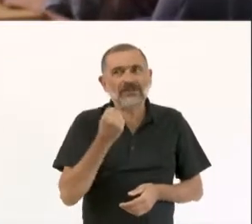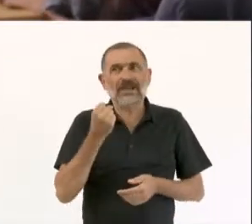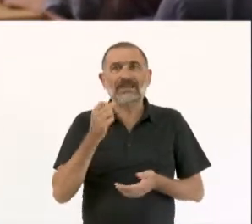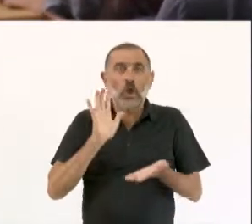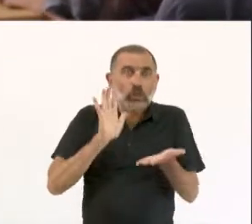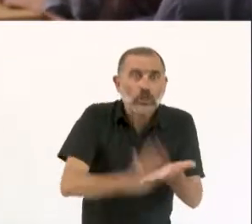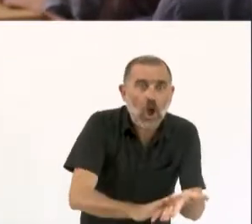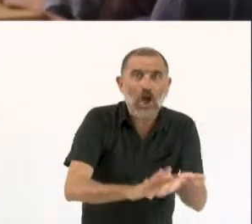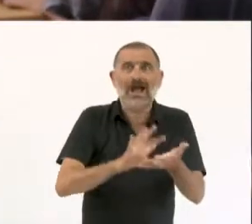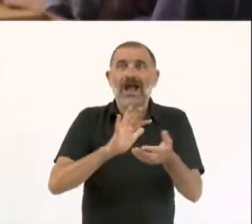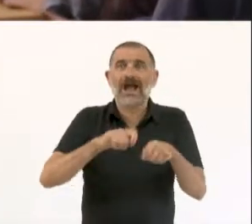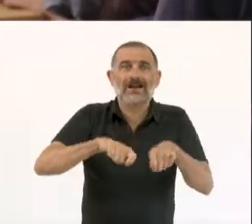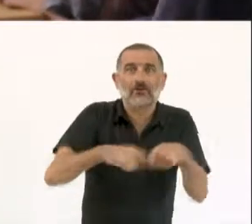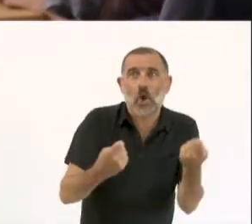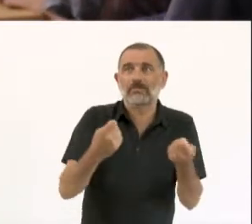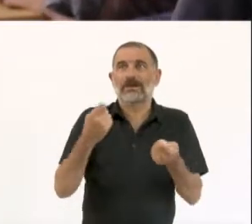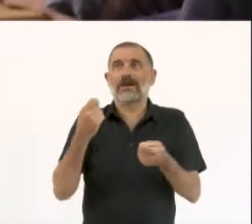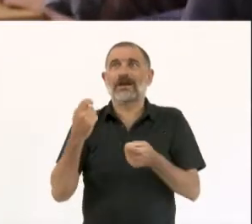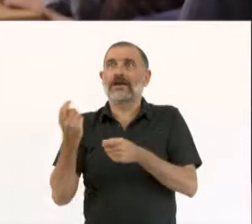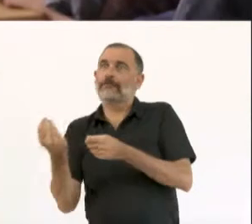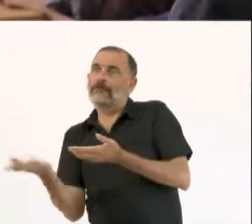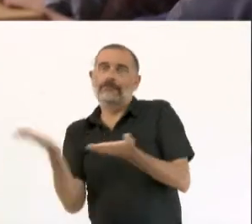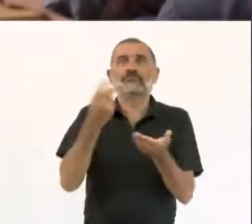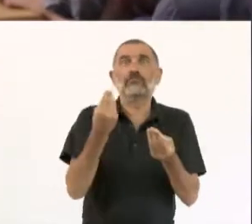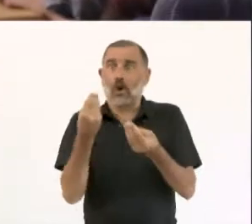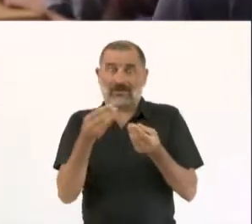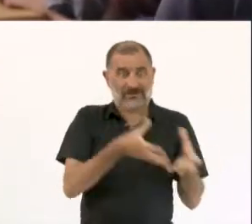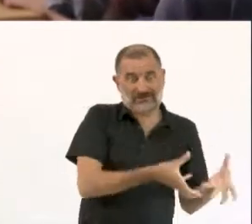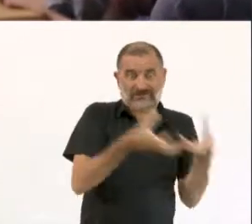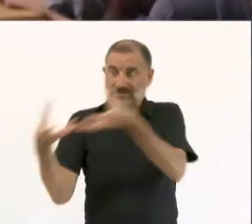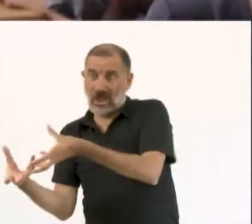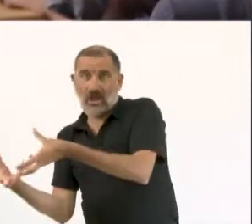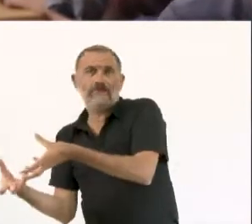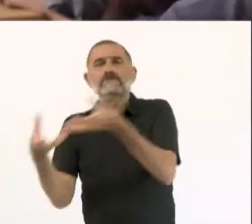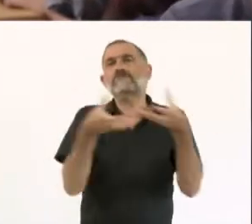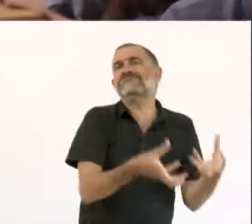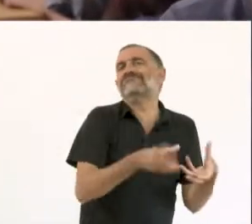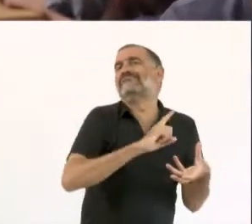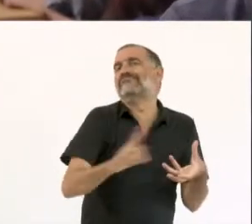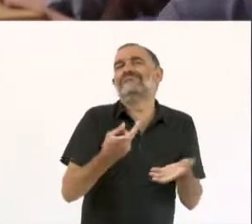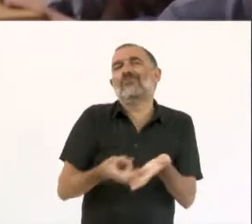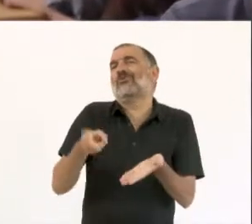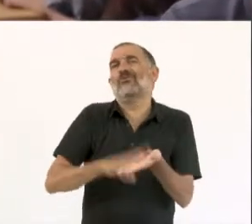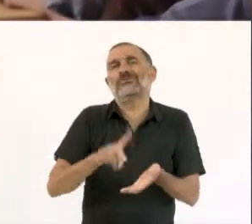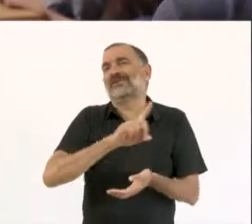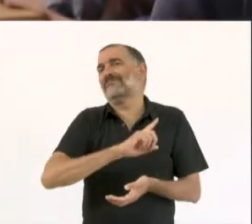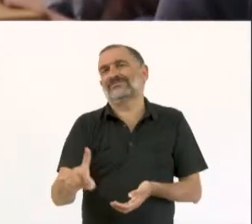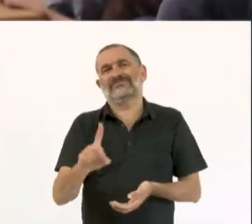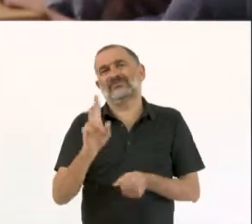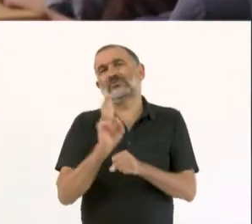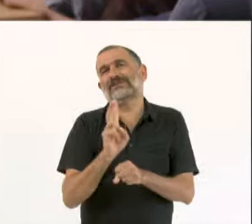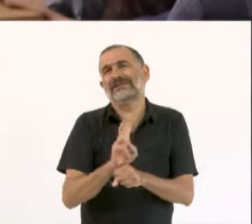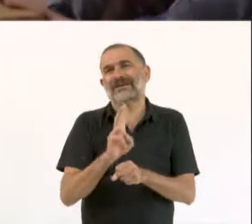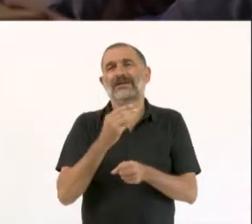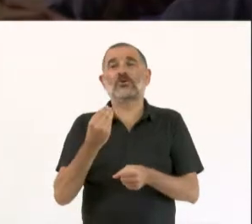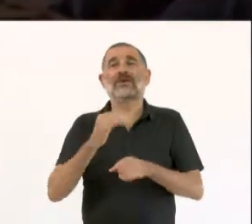vuelve. Nunca más estar como se encontró. Entonces, si no queda todo registrado, es información que se pierde y se pierde